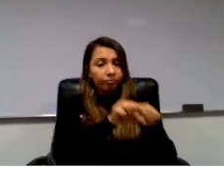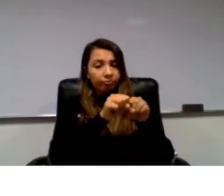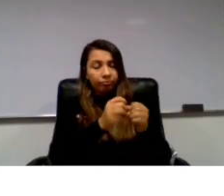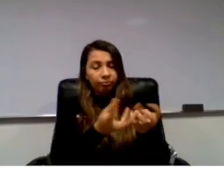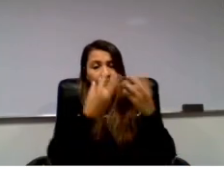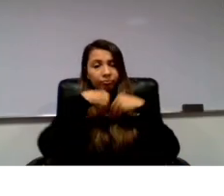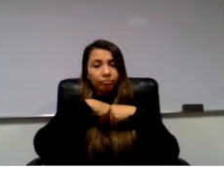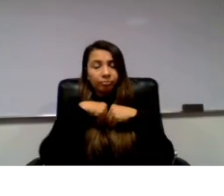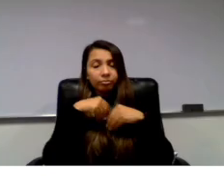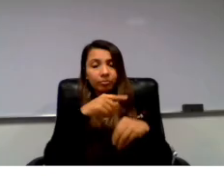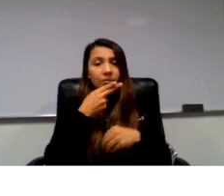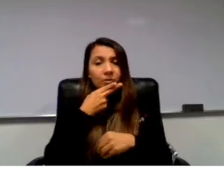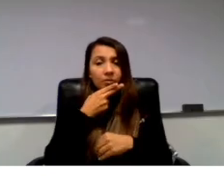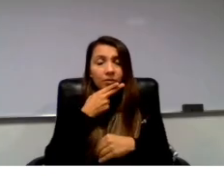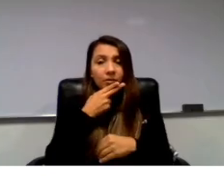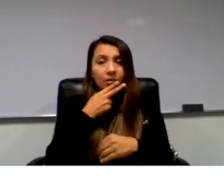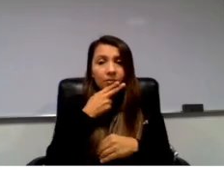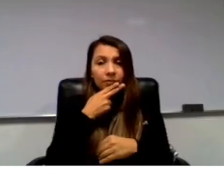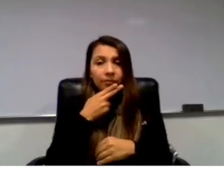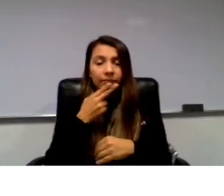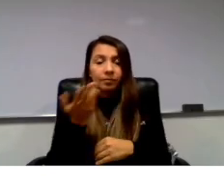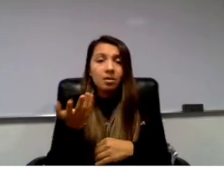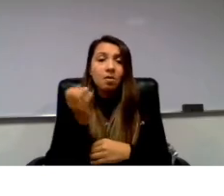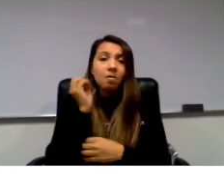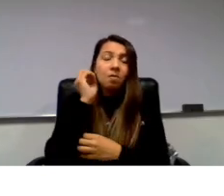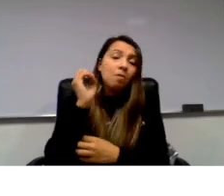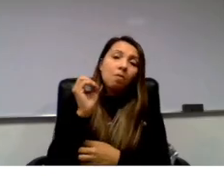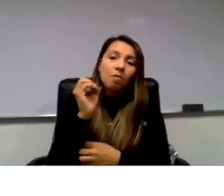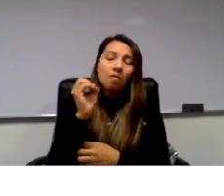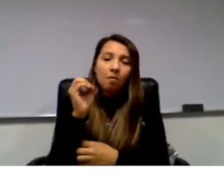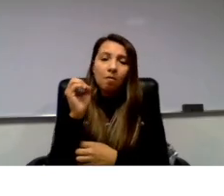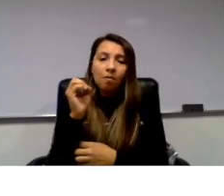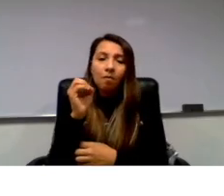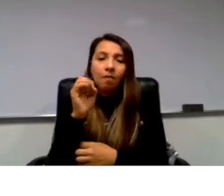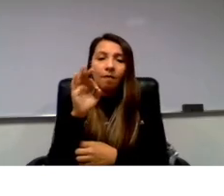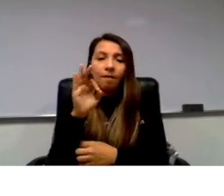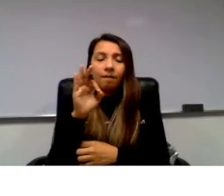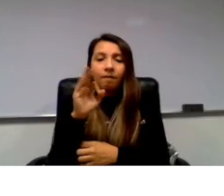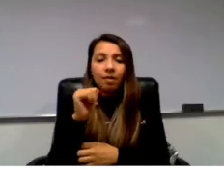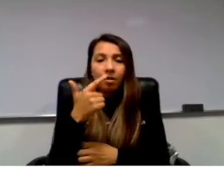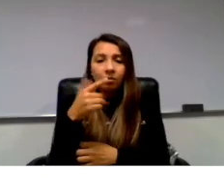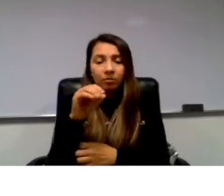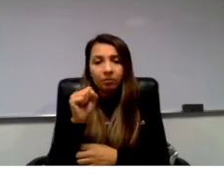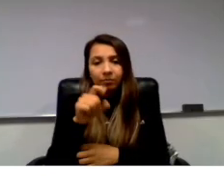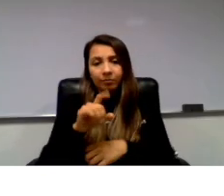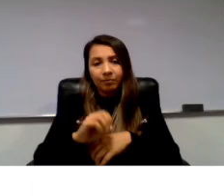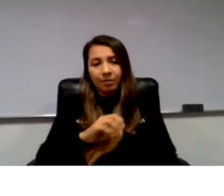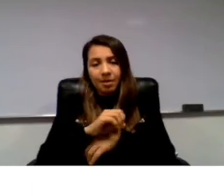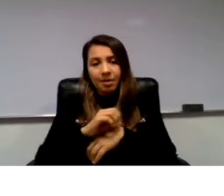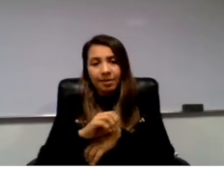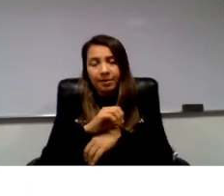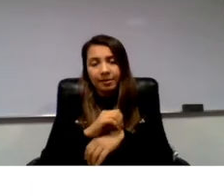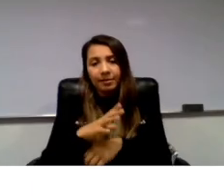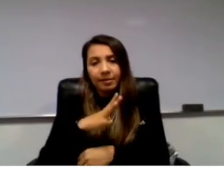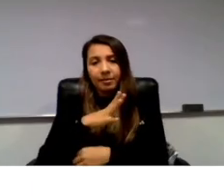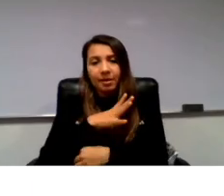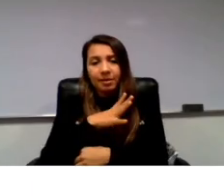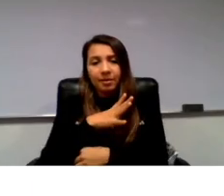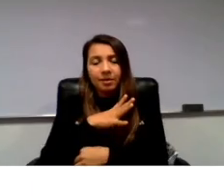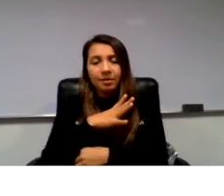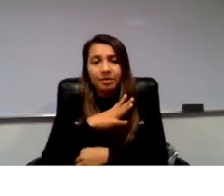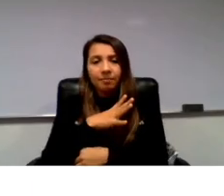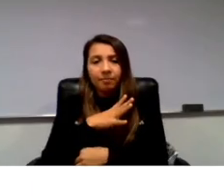su metabolismo y utilizarlo, ¿no? O los fagos, los virus de las bacterias, cuando infectan una